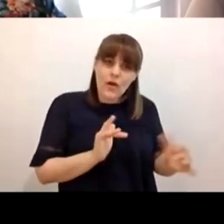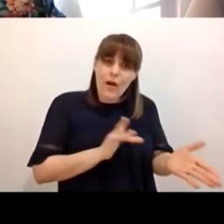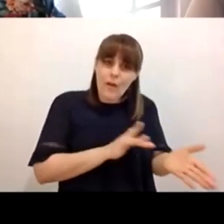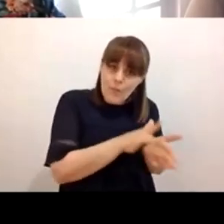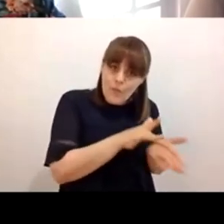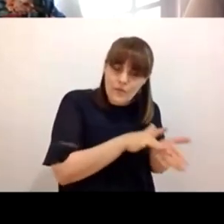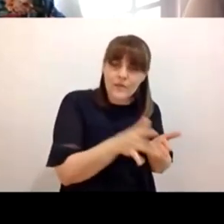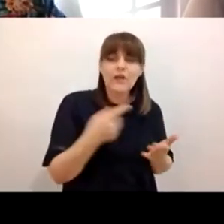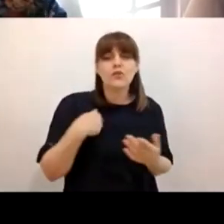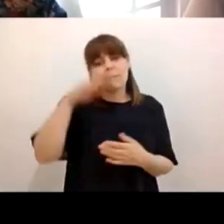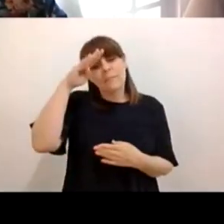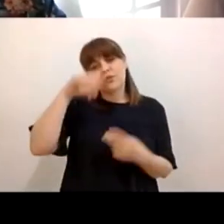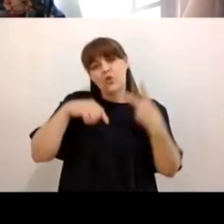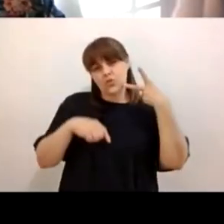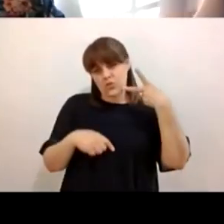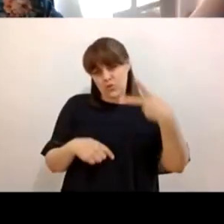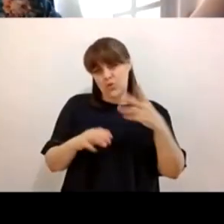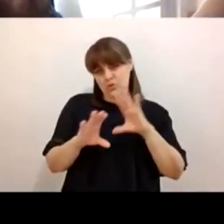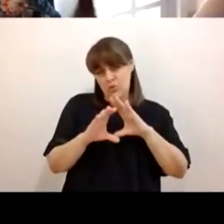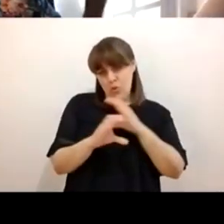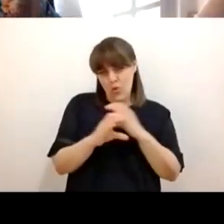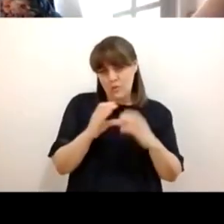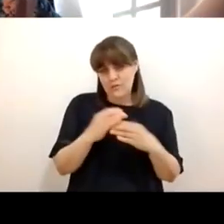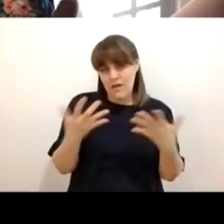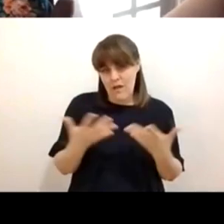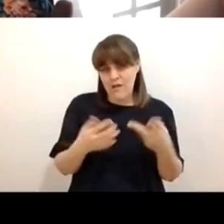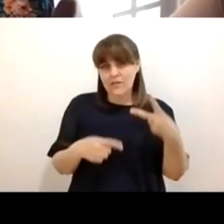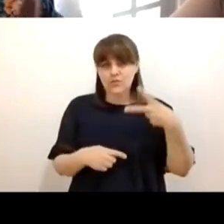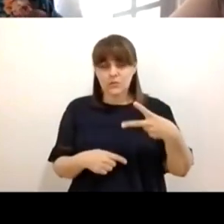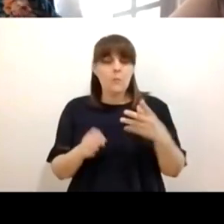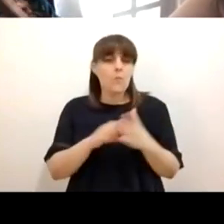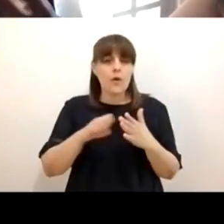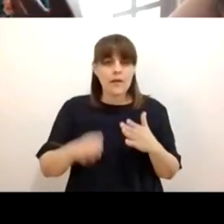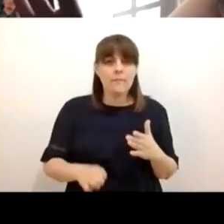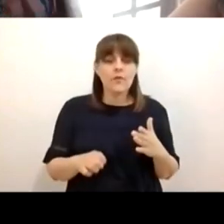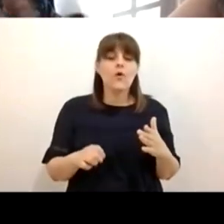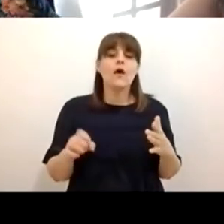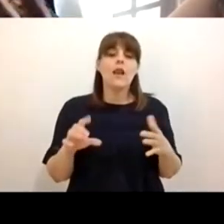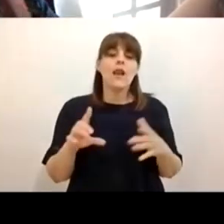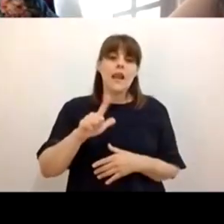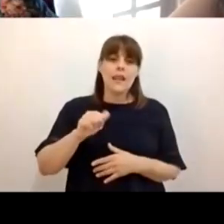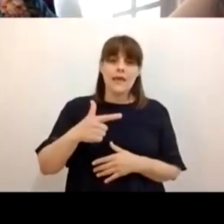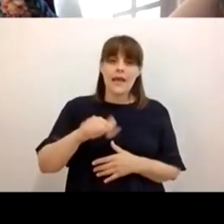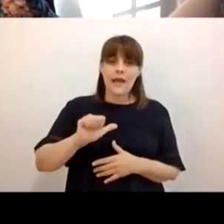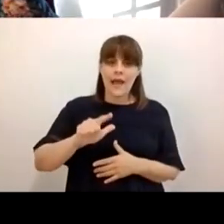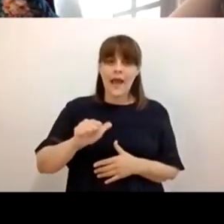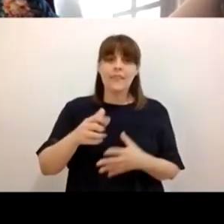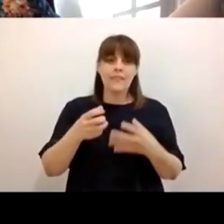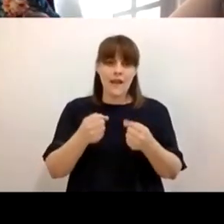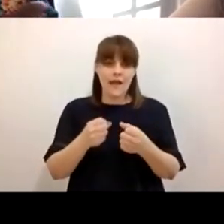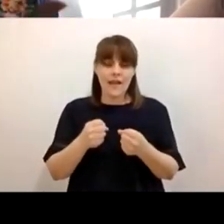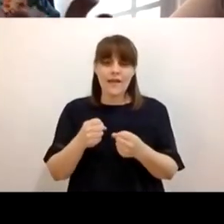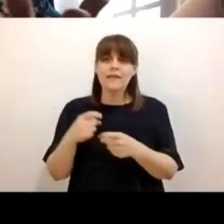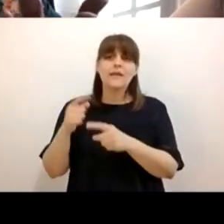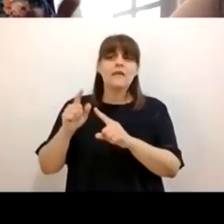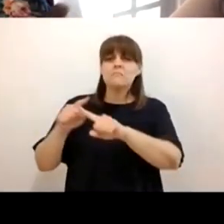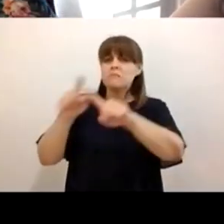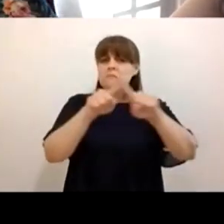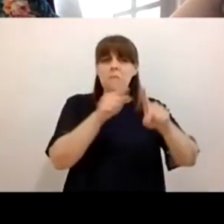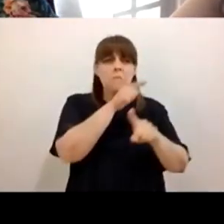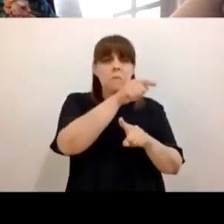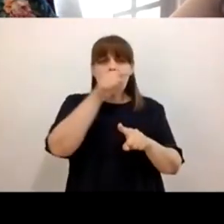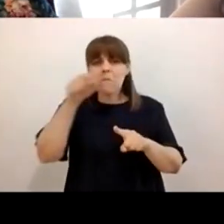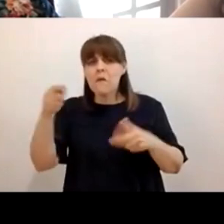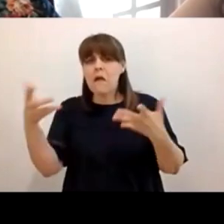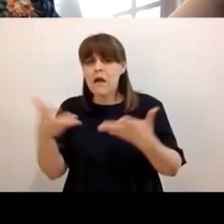una por ejemplo que a me parece maravillosa que organizaciones como la liga de la leche la han puesto en práctica en muchos lugares que son círculos de